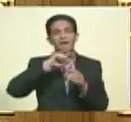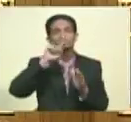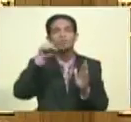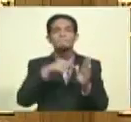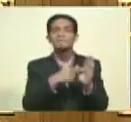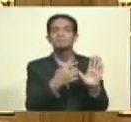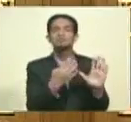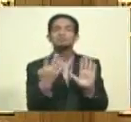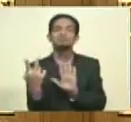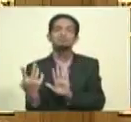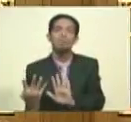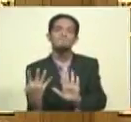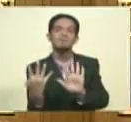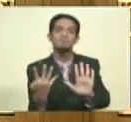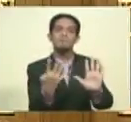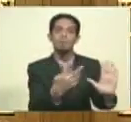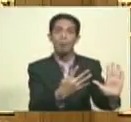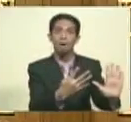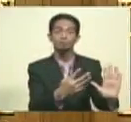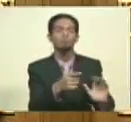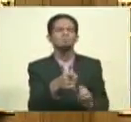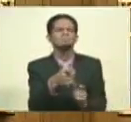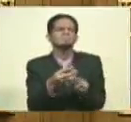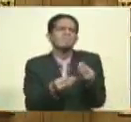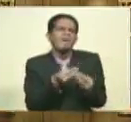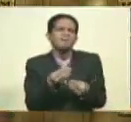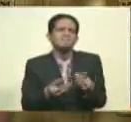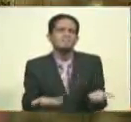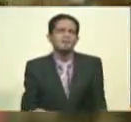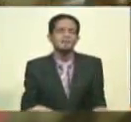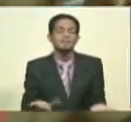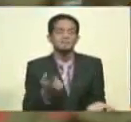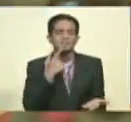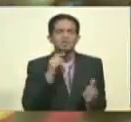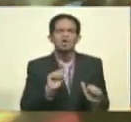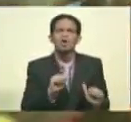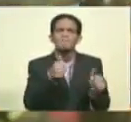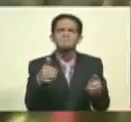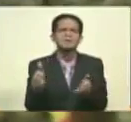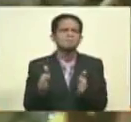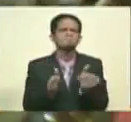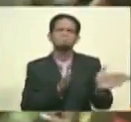1994, qué hacer de allí en adelante, qué camino tomar.